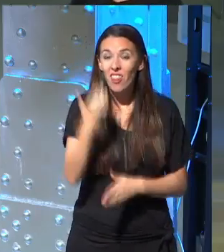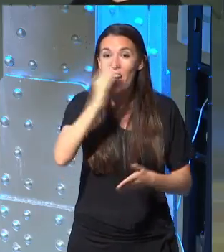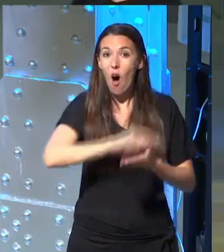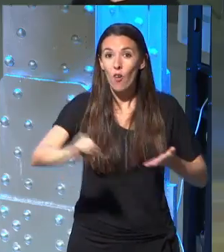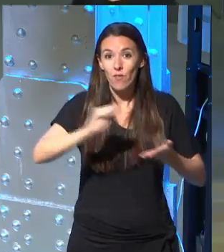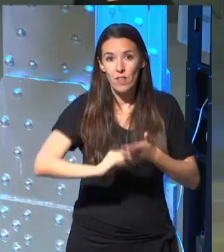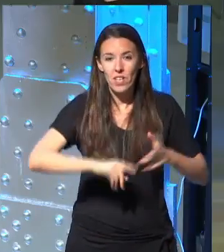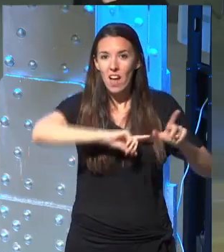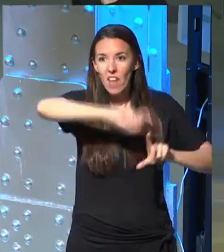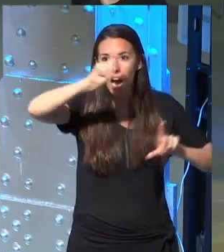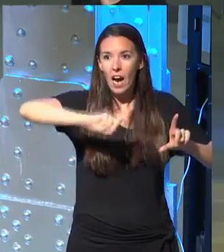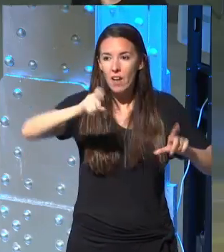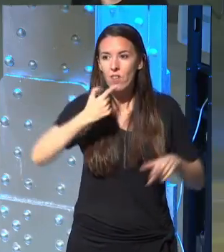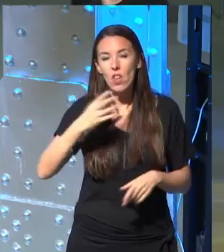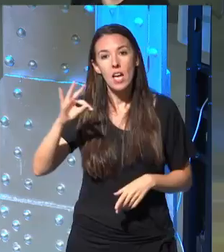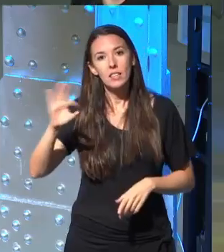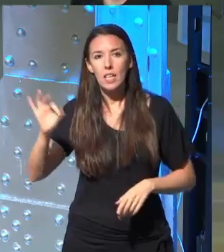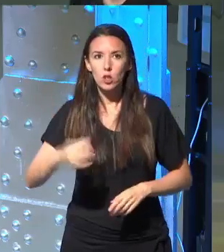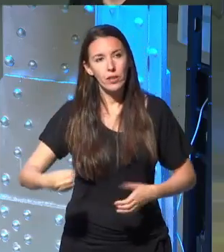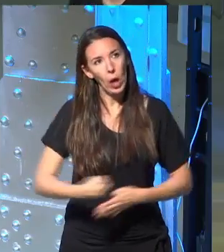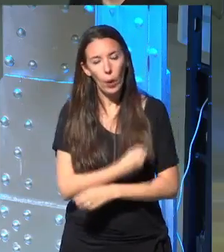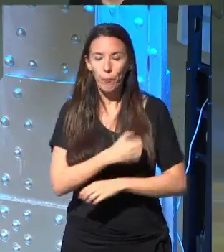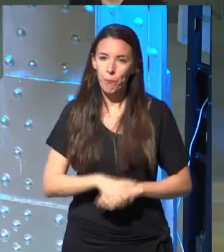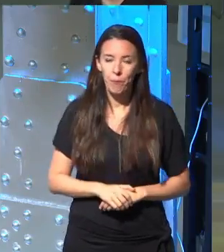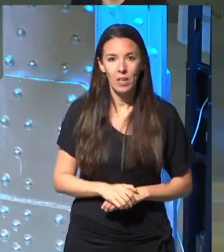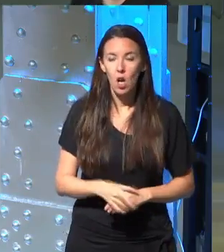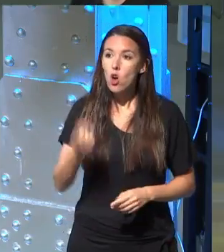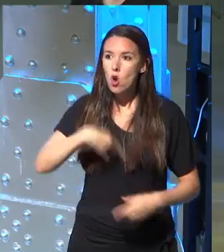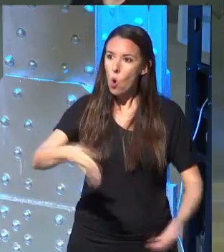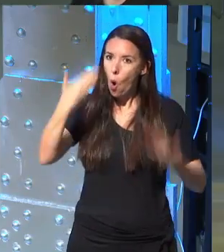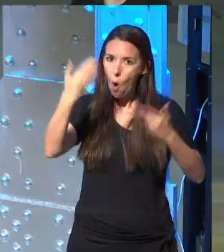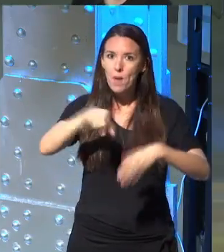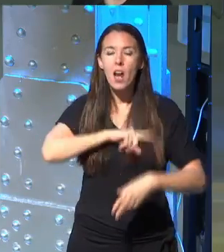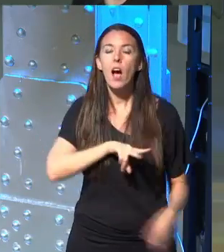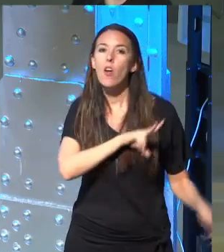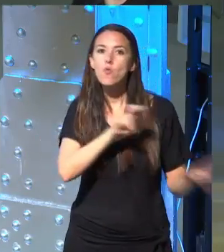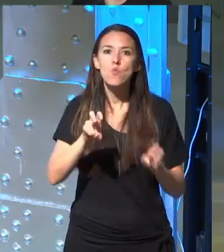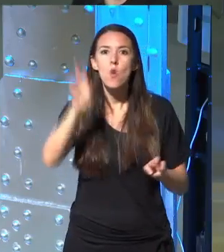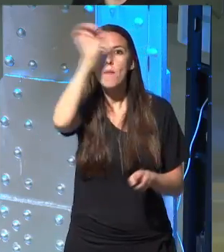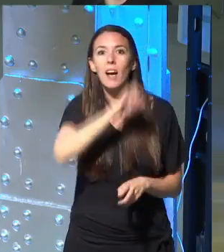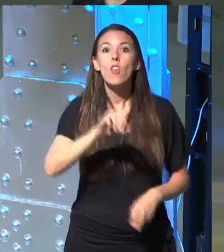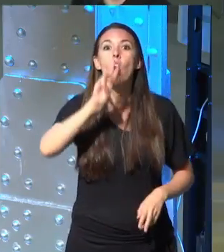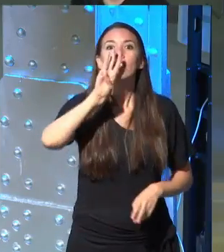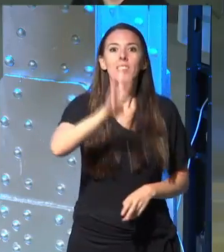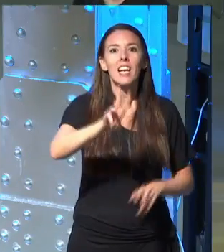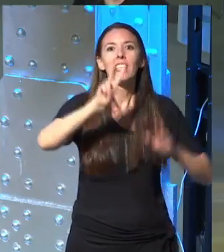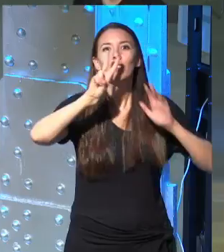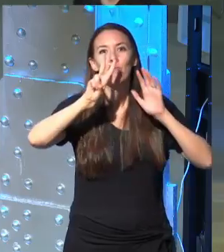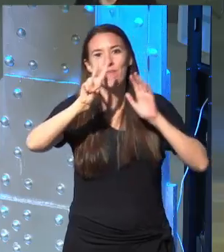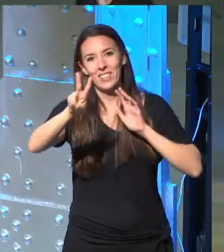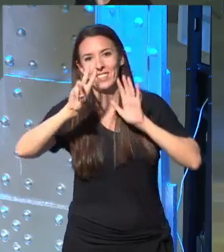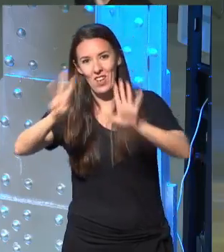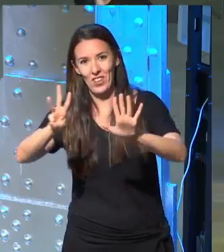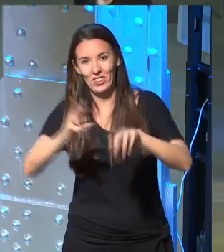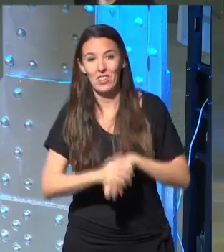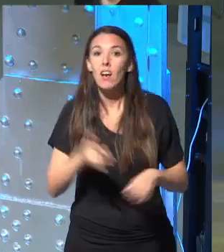había unos gráficos y Taylor Swift, coño. No, pero luego me ha hecho un homenaje, lo puse en Twitter, la nueva canción dura 3:28.